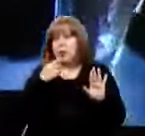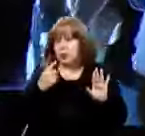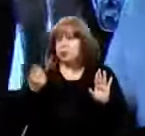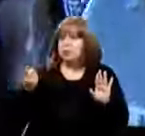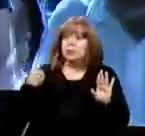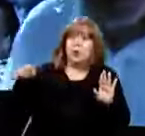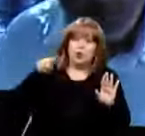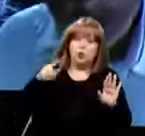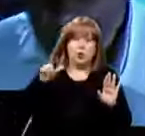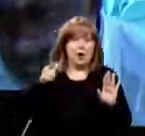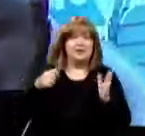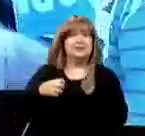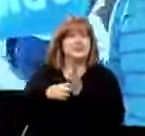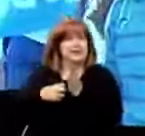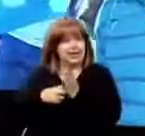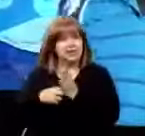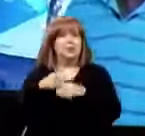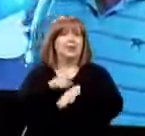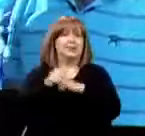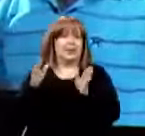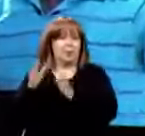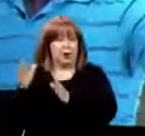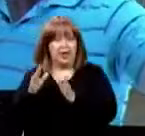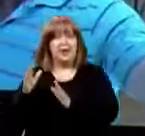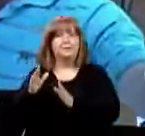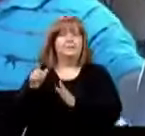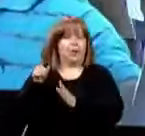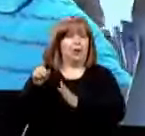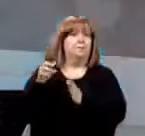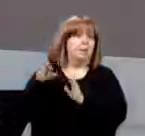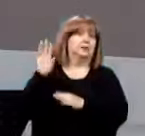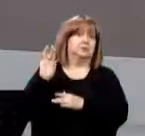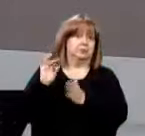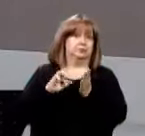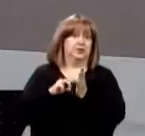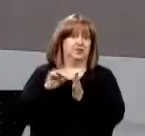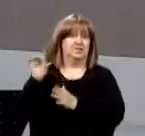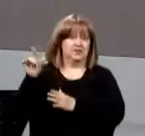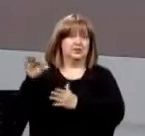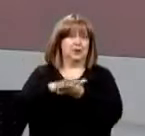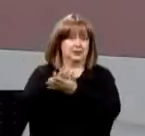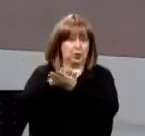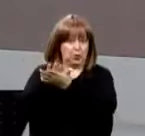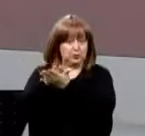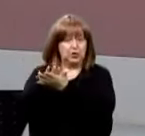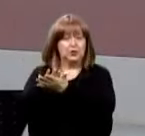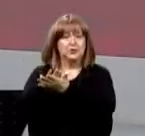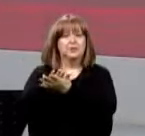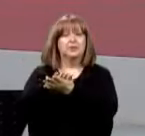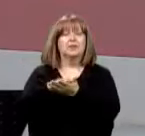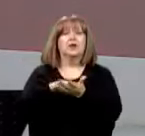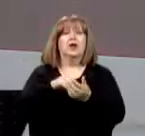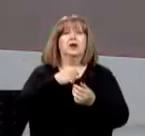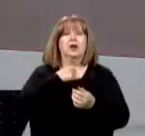más ocasionales, temporarios, bueno, la situación se les complica aún más. De todas maneras, trataron de tener un